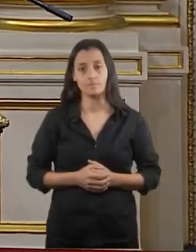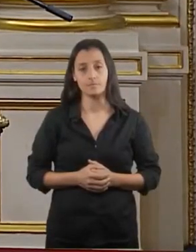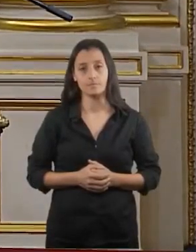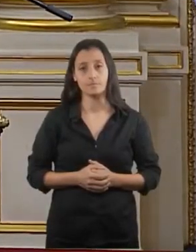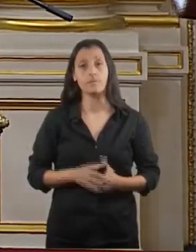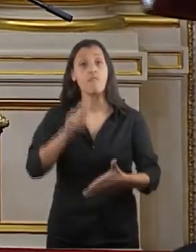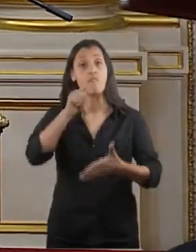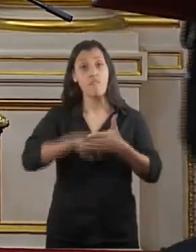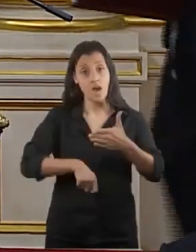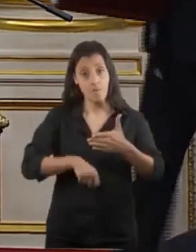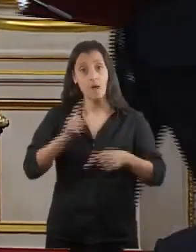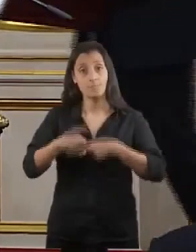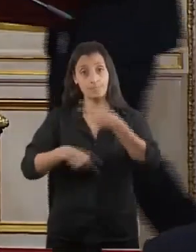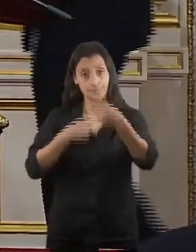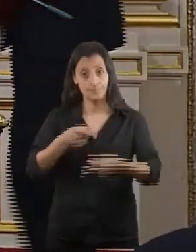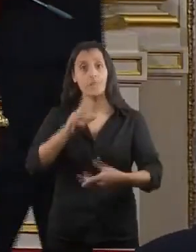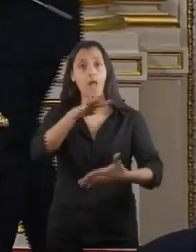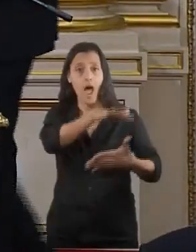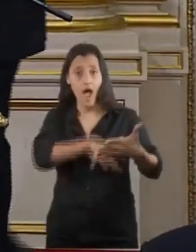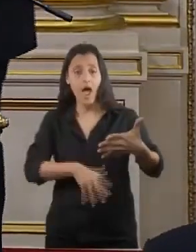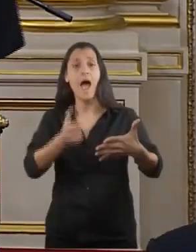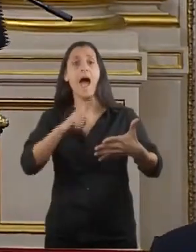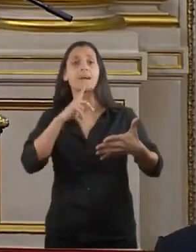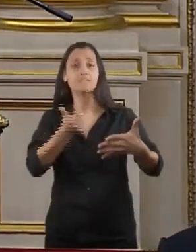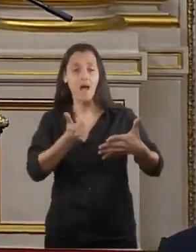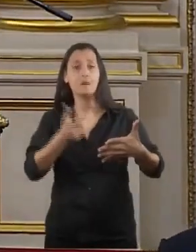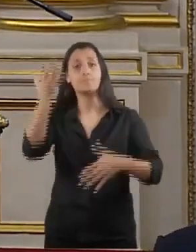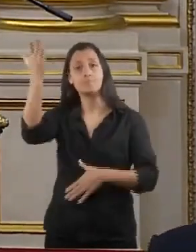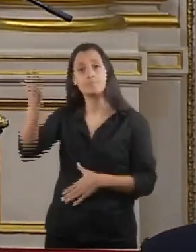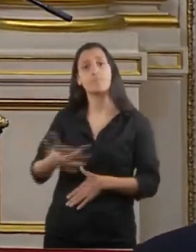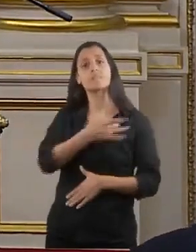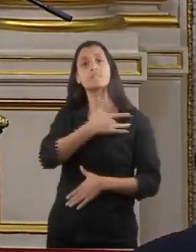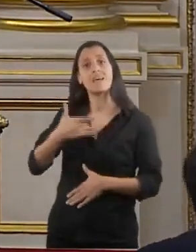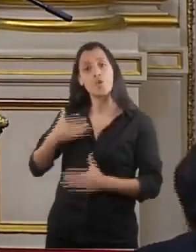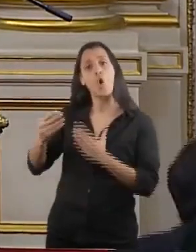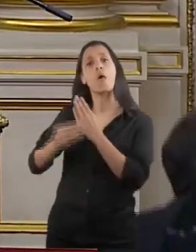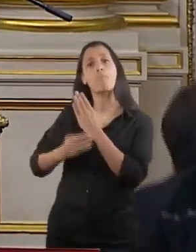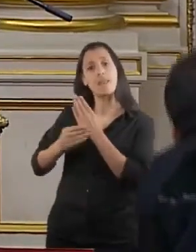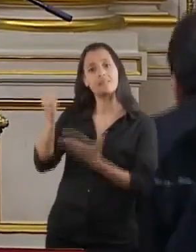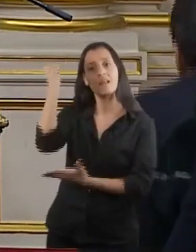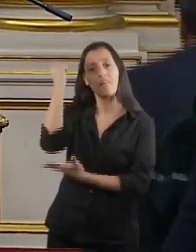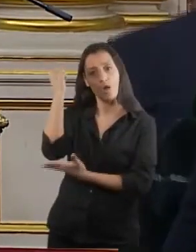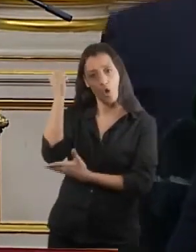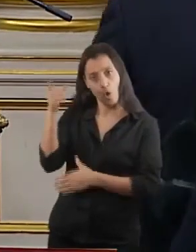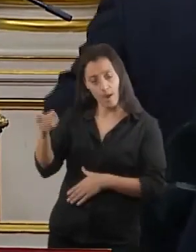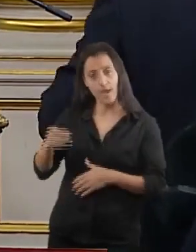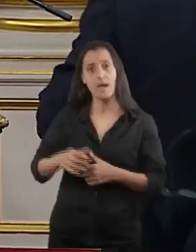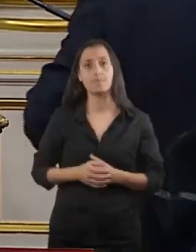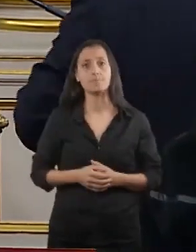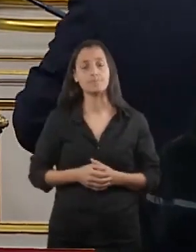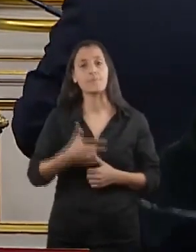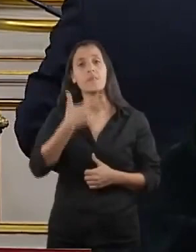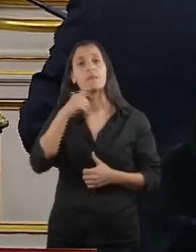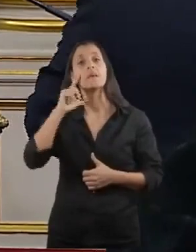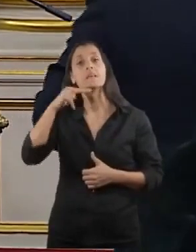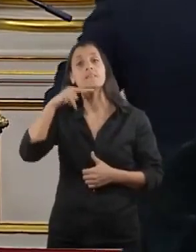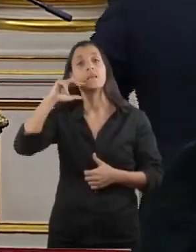firman el acta la señora ministra de economía Silvina